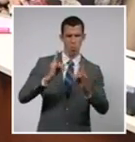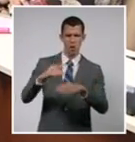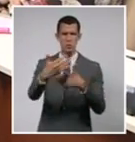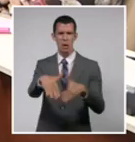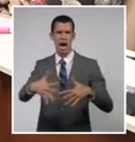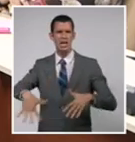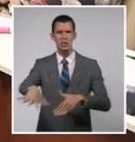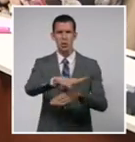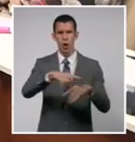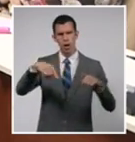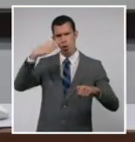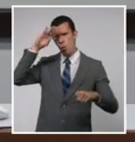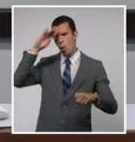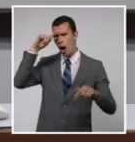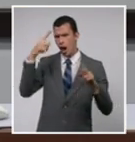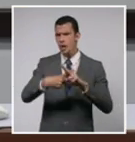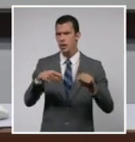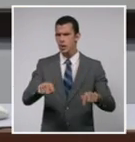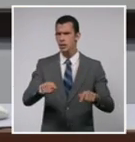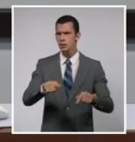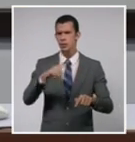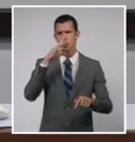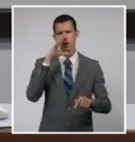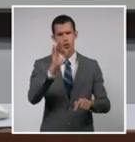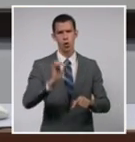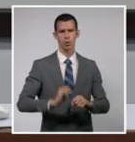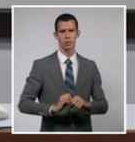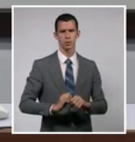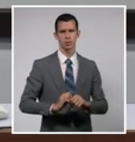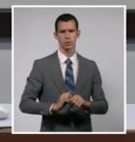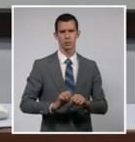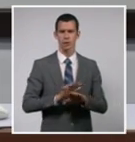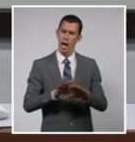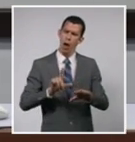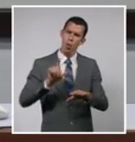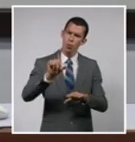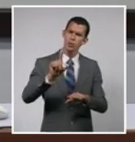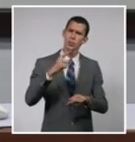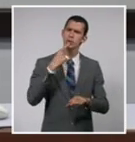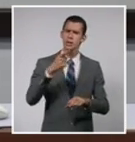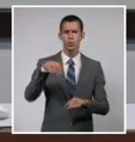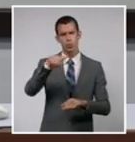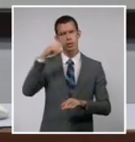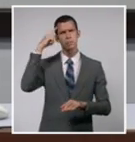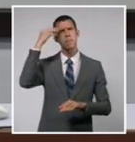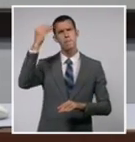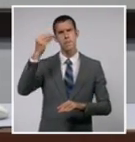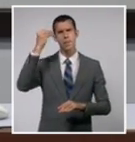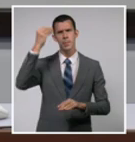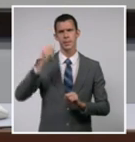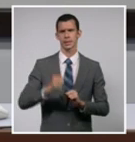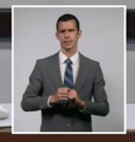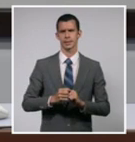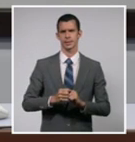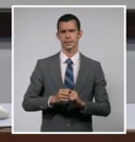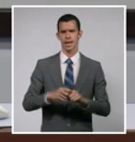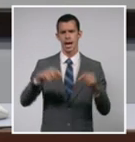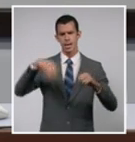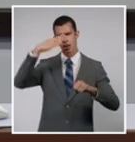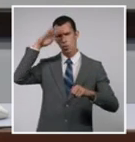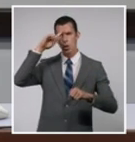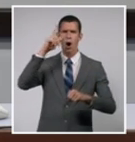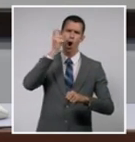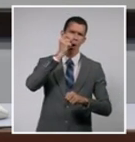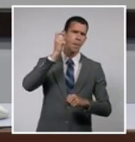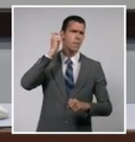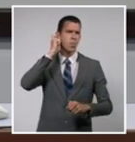reflexión. Hay hombres y mujeres, cubanas y cubanos, que llevan casi meses, además de todo el sacrificio que ha